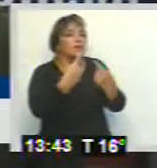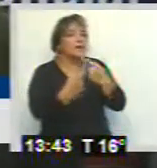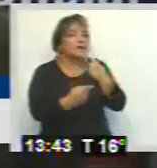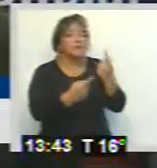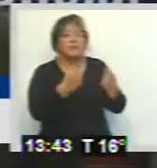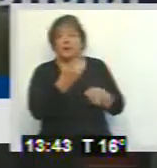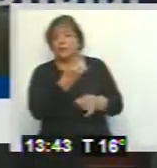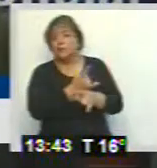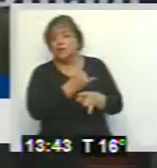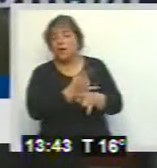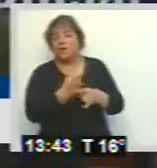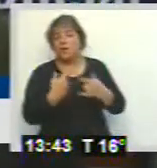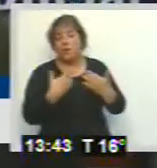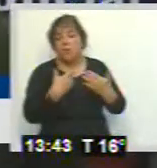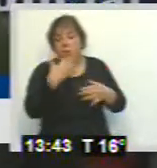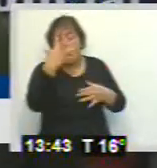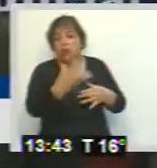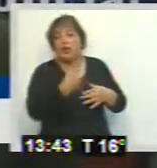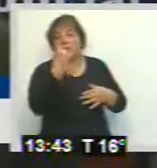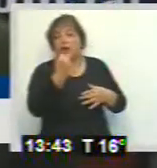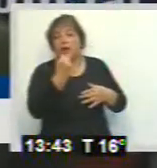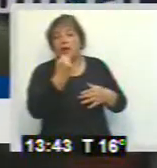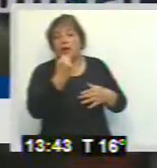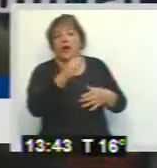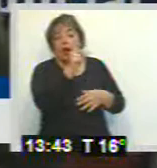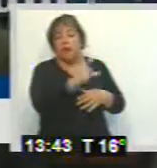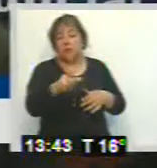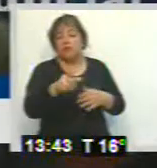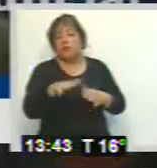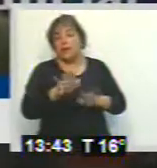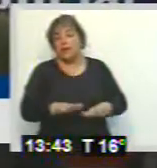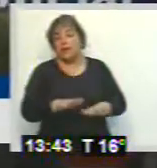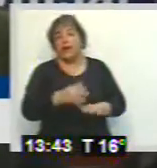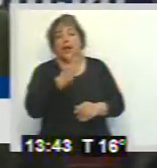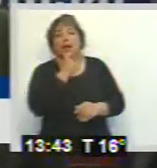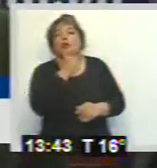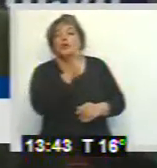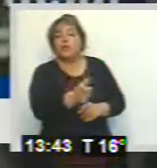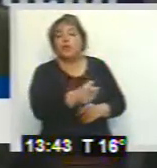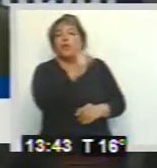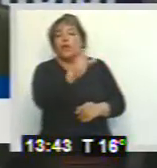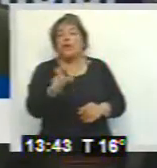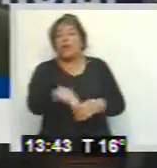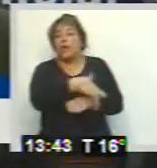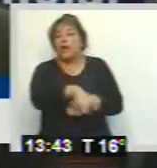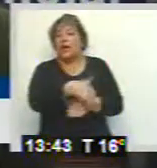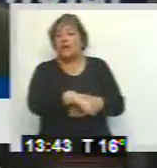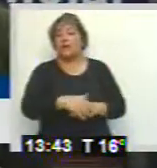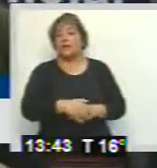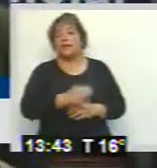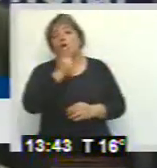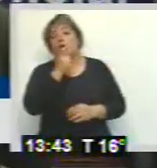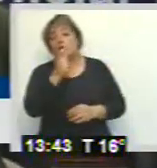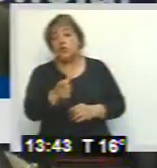y podemos lograr la individualización de estas personas. ¿Las recomendaciones para la gente que está en la calle? Las